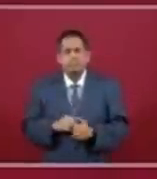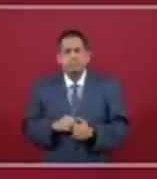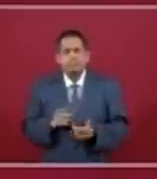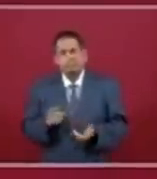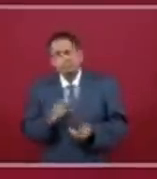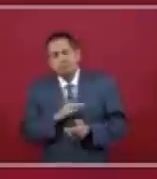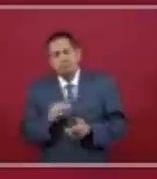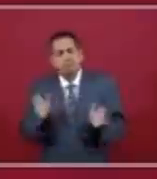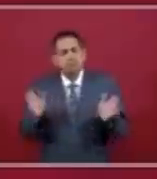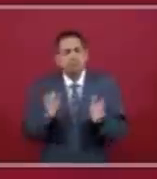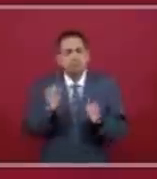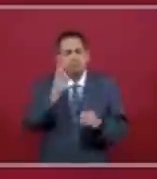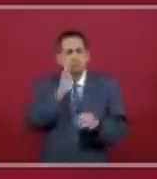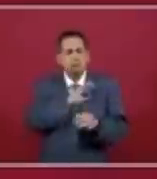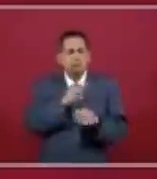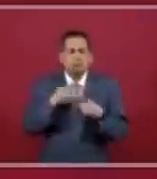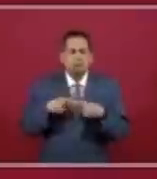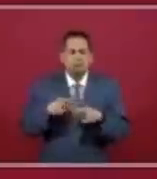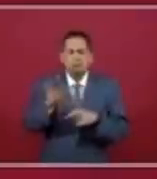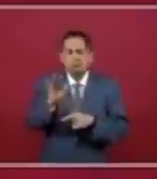son aviones para 40